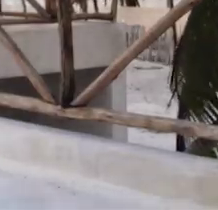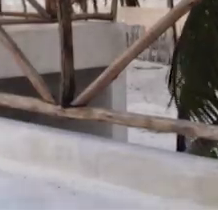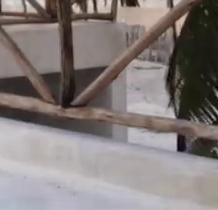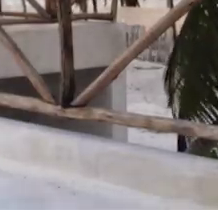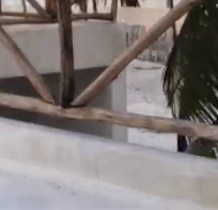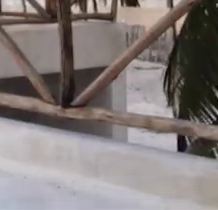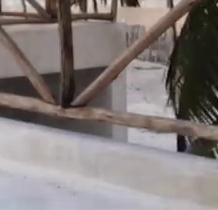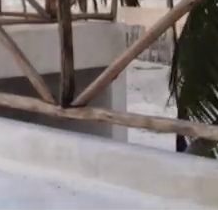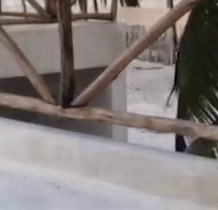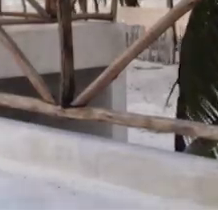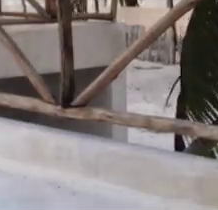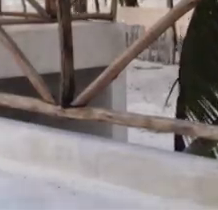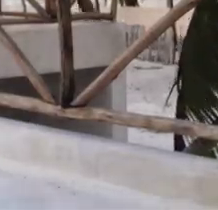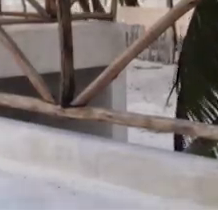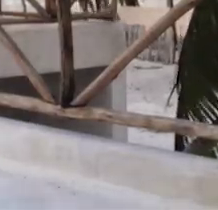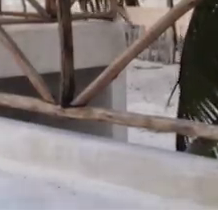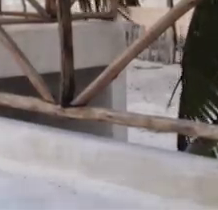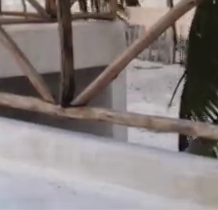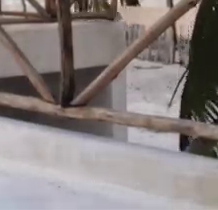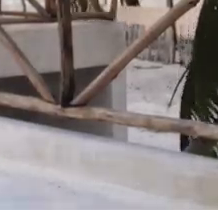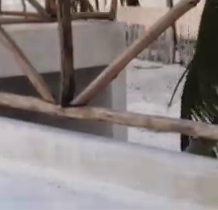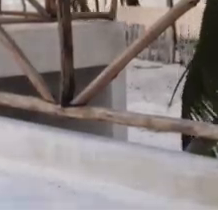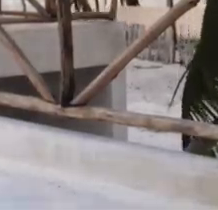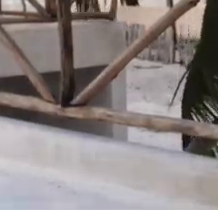1, 2, 3.